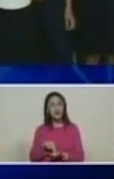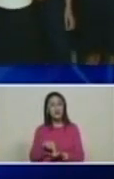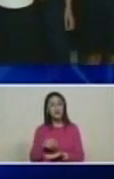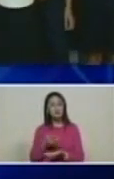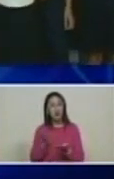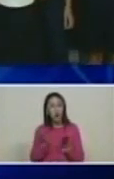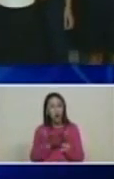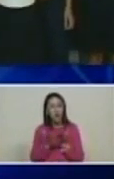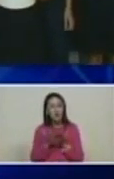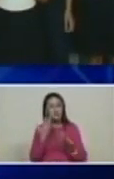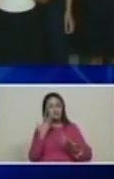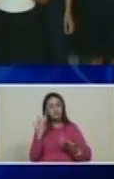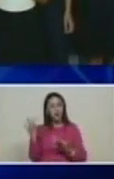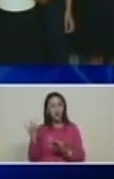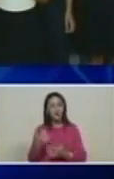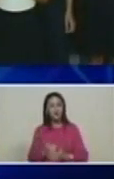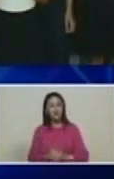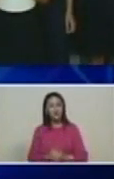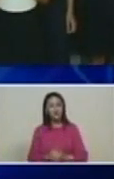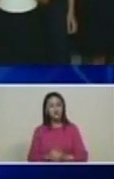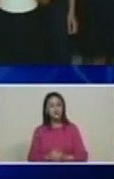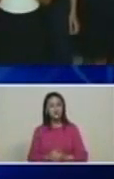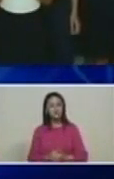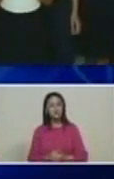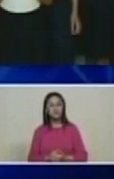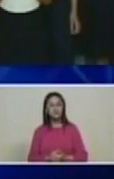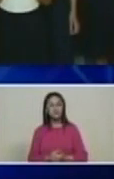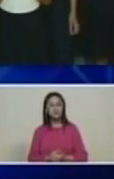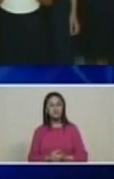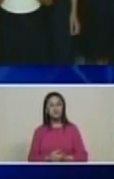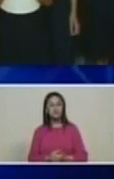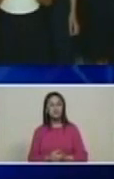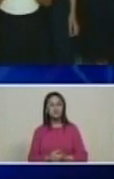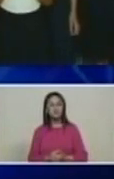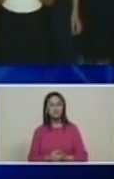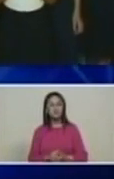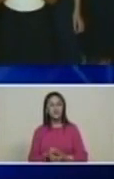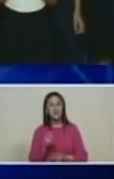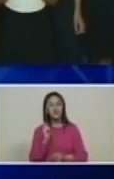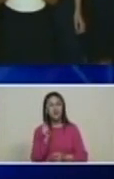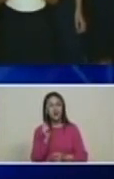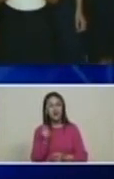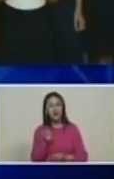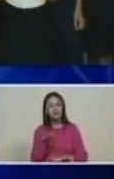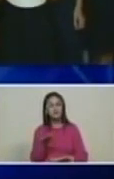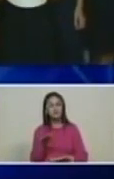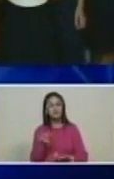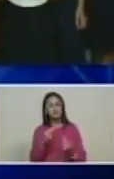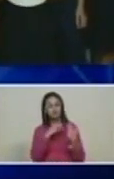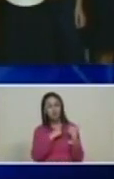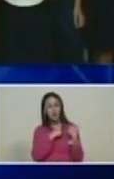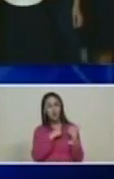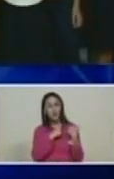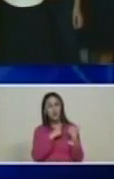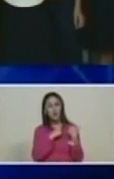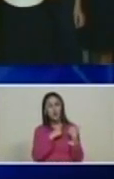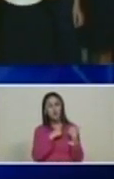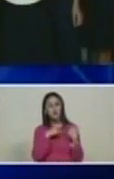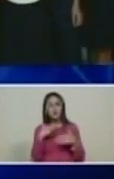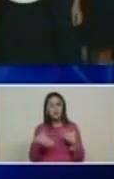plantel. Pero sobre todo, la tarea primordial, que es la tarea